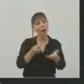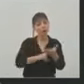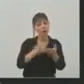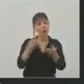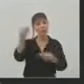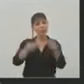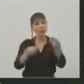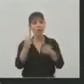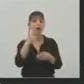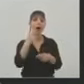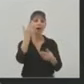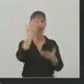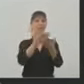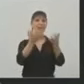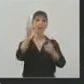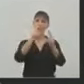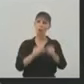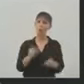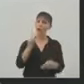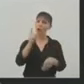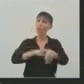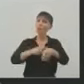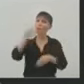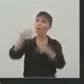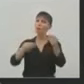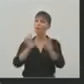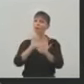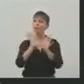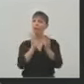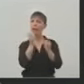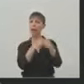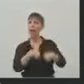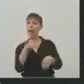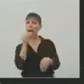enteráramos de los números acá. Hubiera sido más justo. No es bueno esconder los números. Lo mismo pasó cuando hablamos antes de delito.